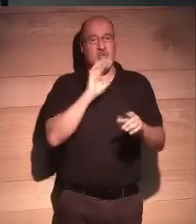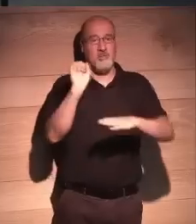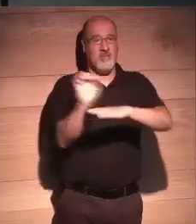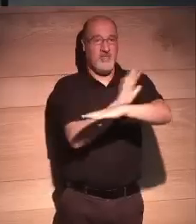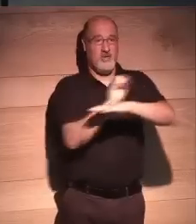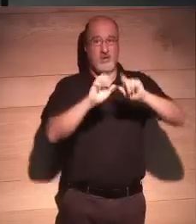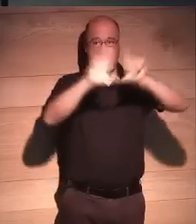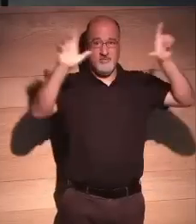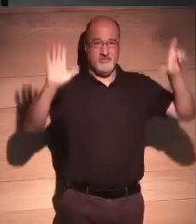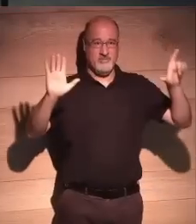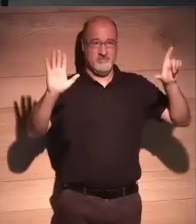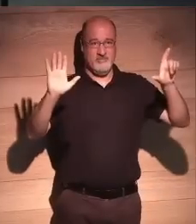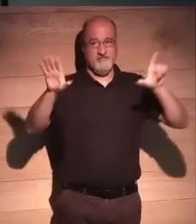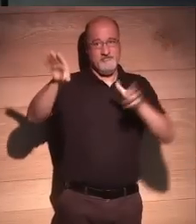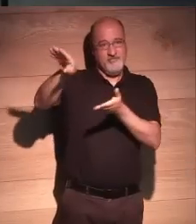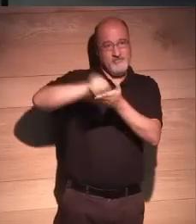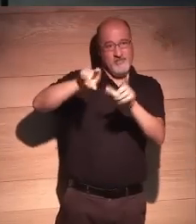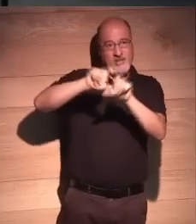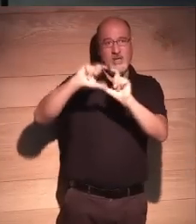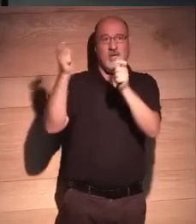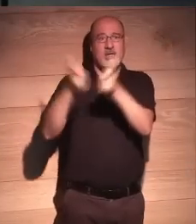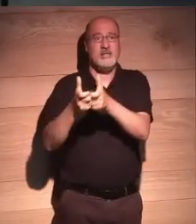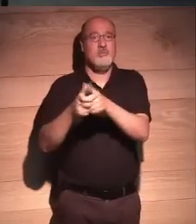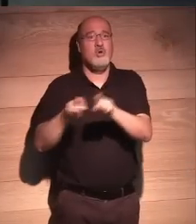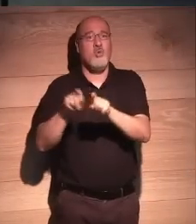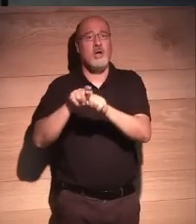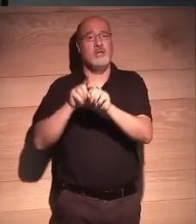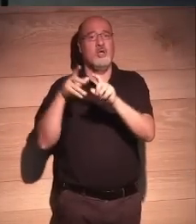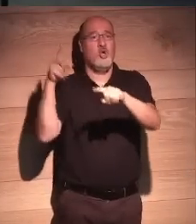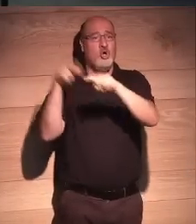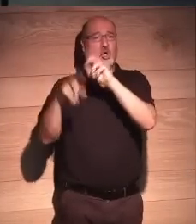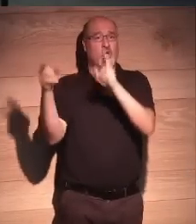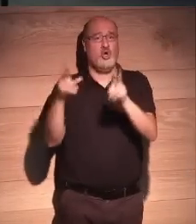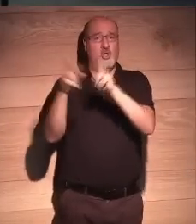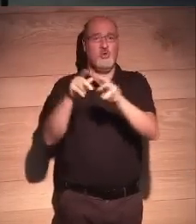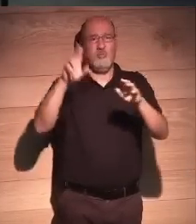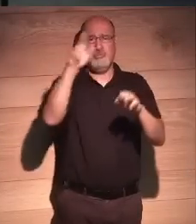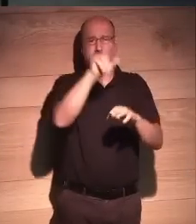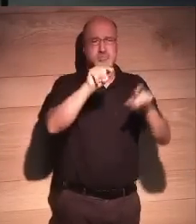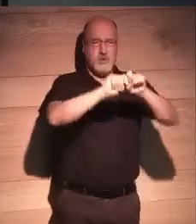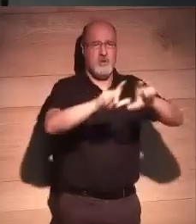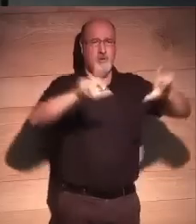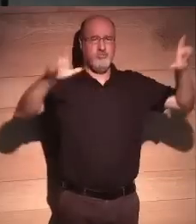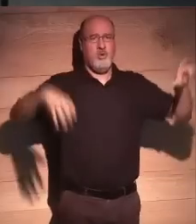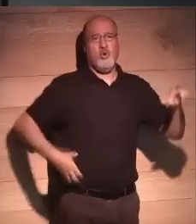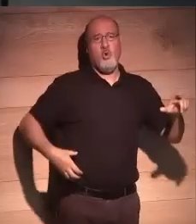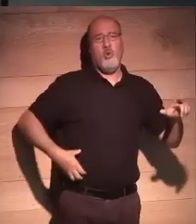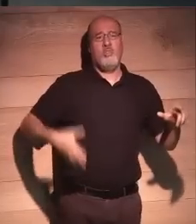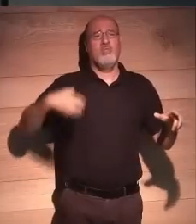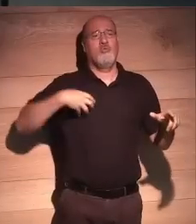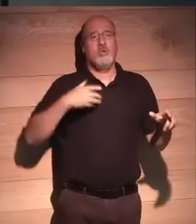le encargaron la escenografía al equipo Crónica, que hizo unos cuadros enormes del Conde Duque de Olivares,